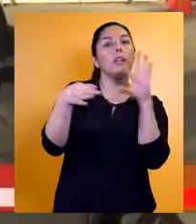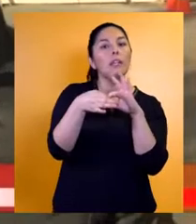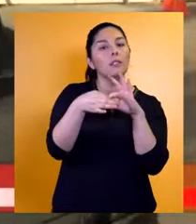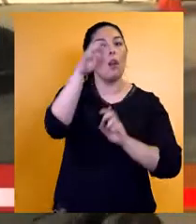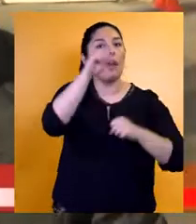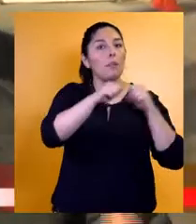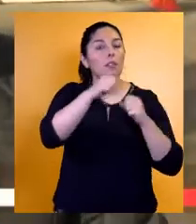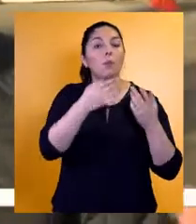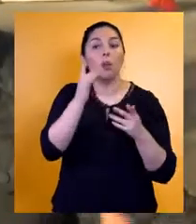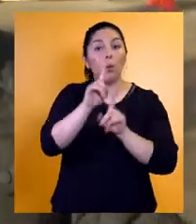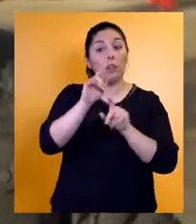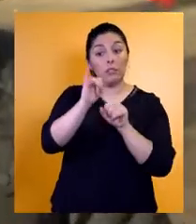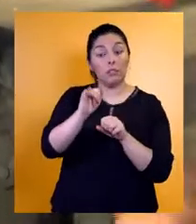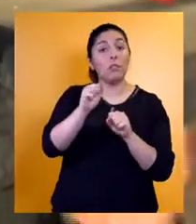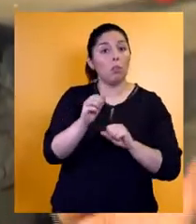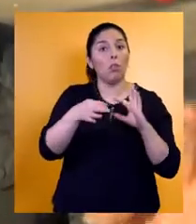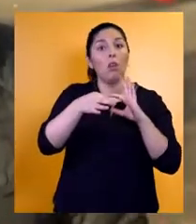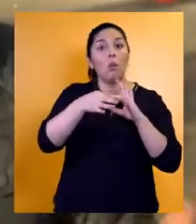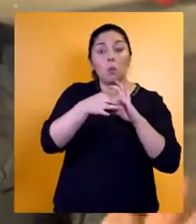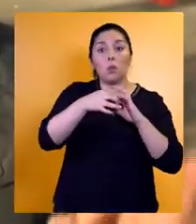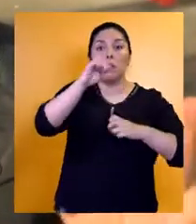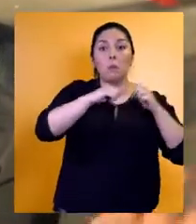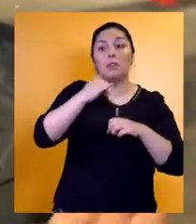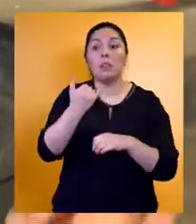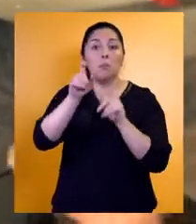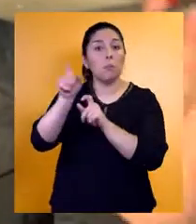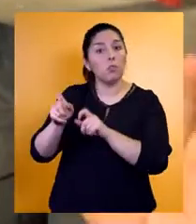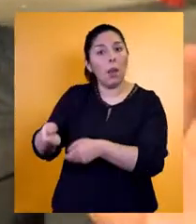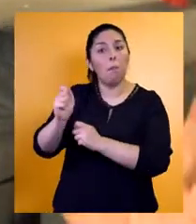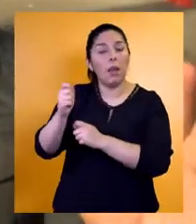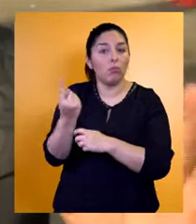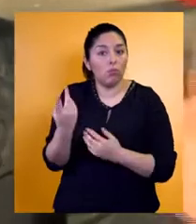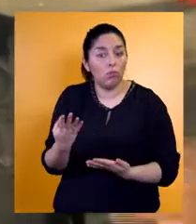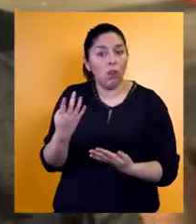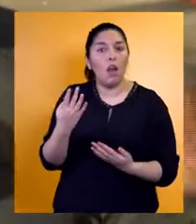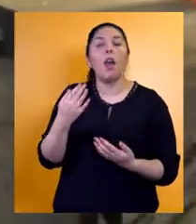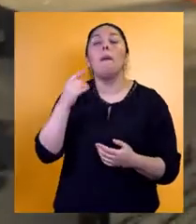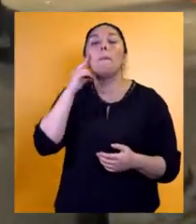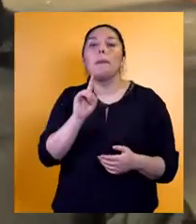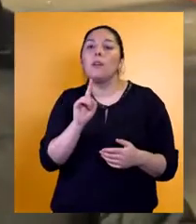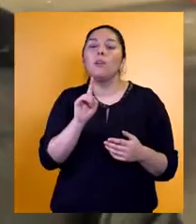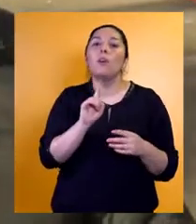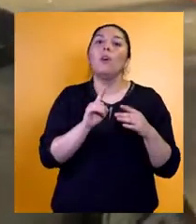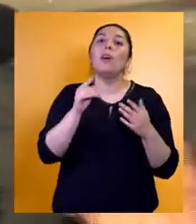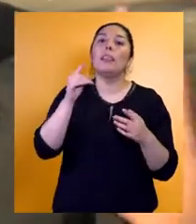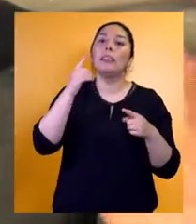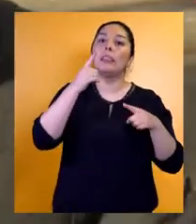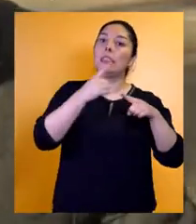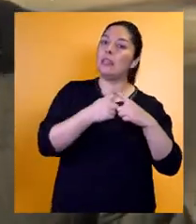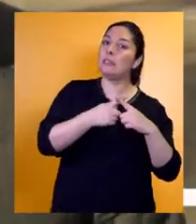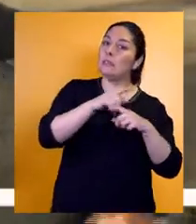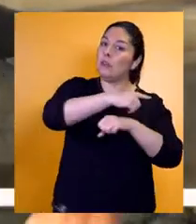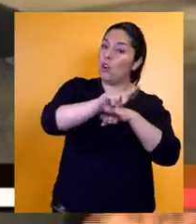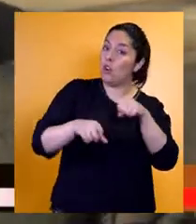mancomunada, porque hay temas que son comunes, pero otros que realmente son de temas específicos de algunas regiones. La